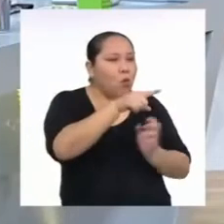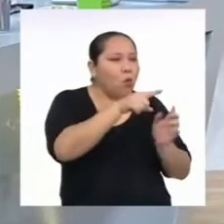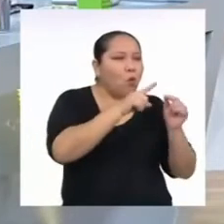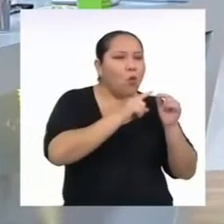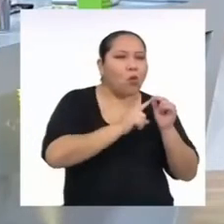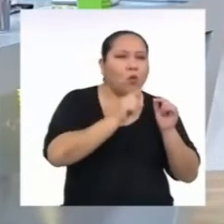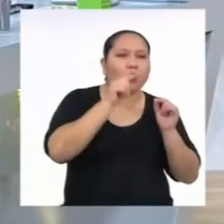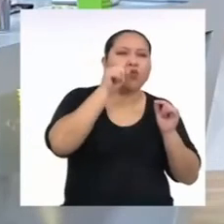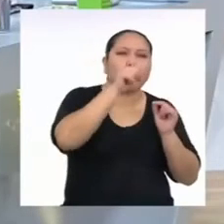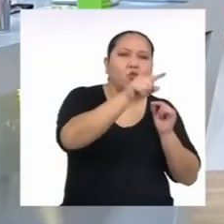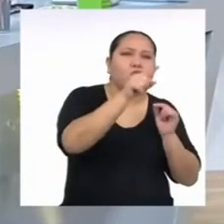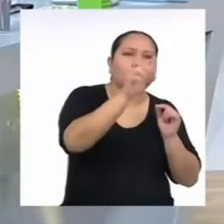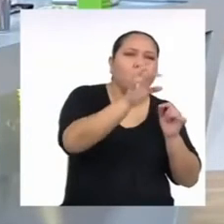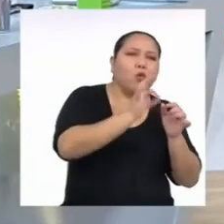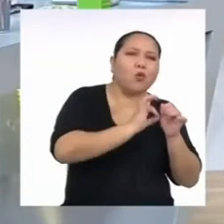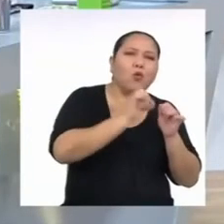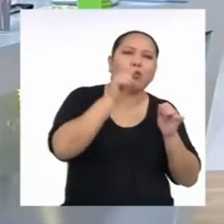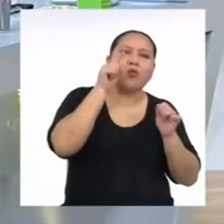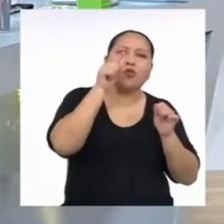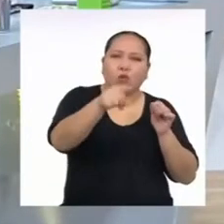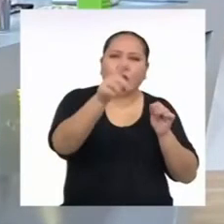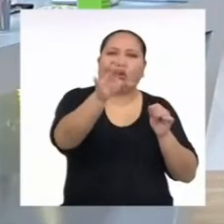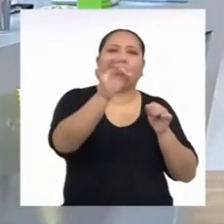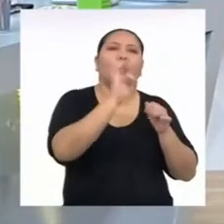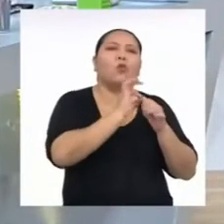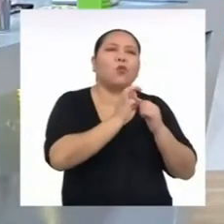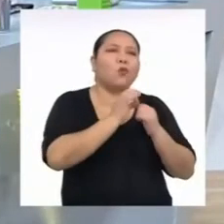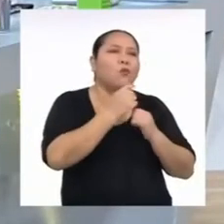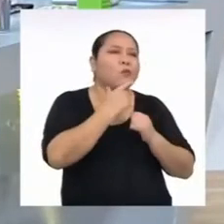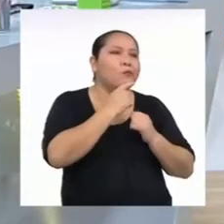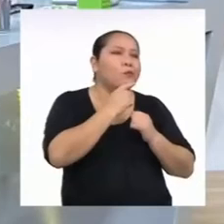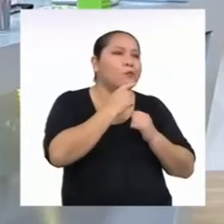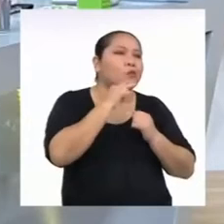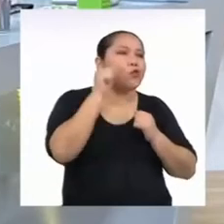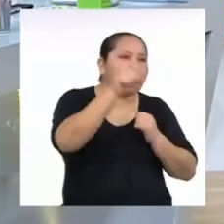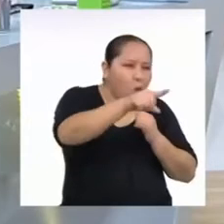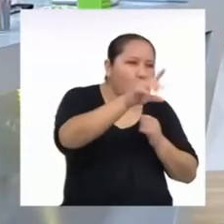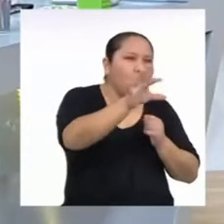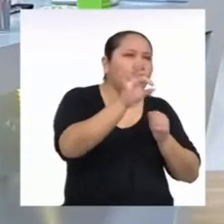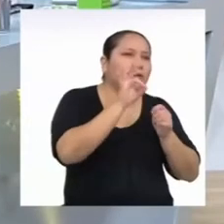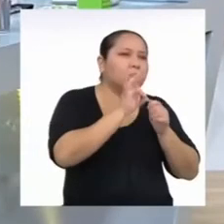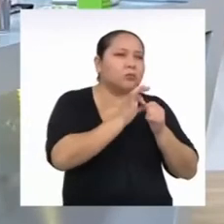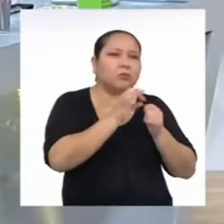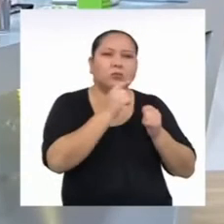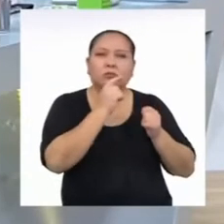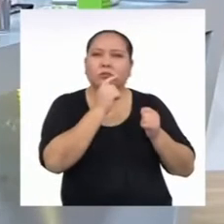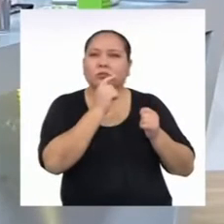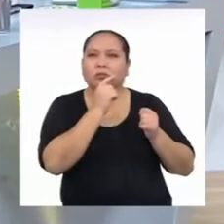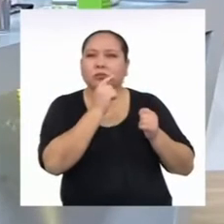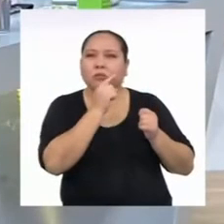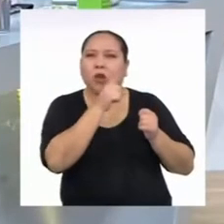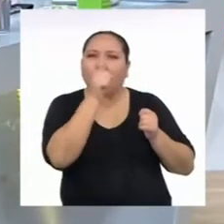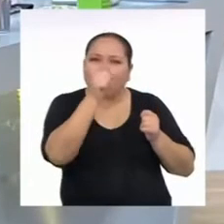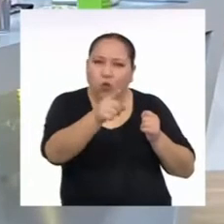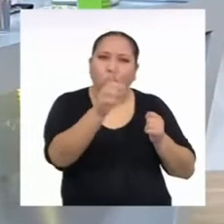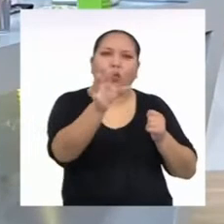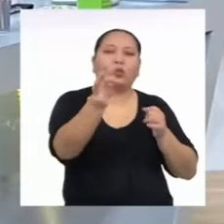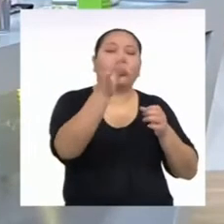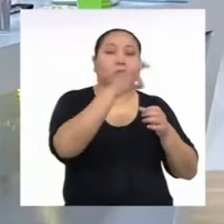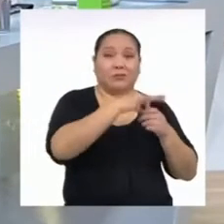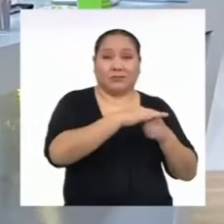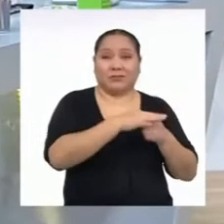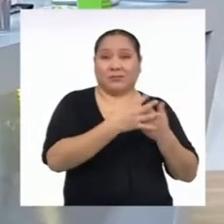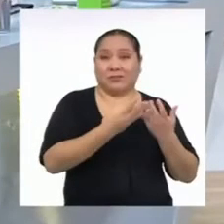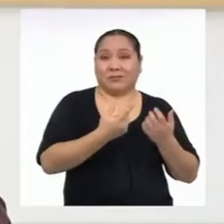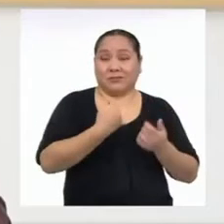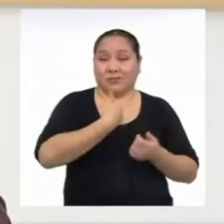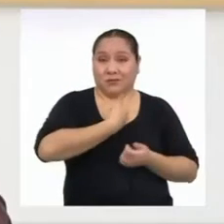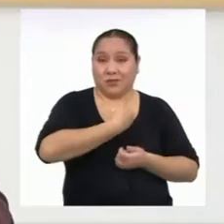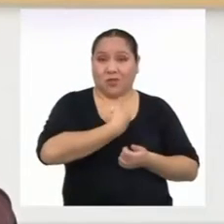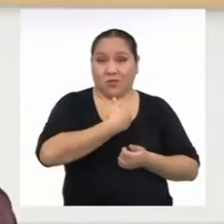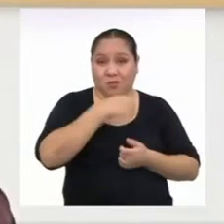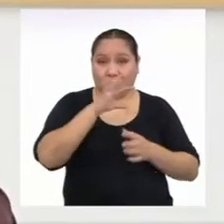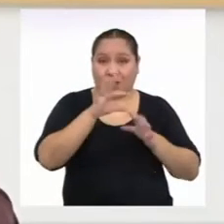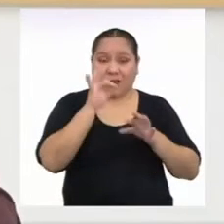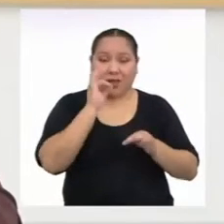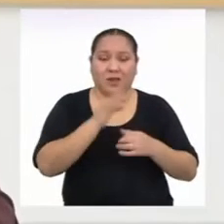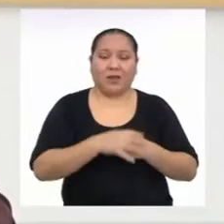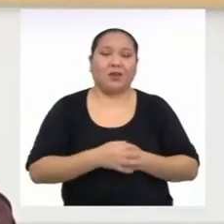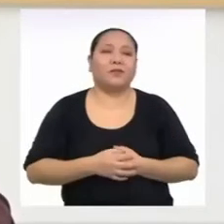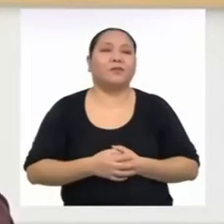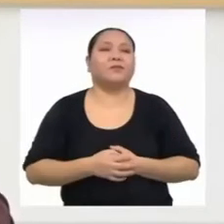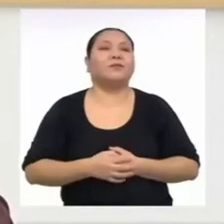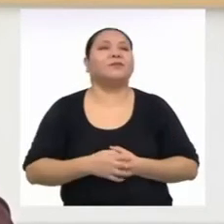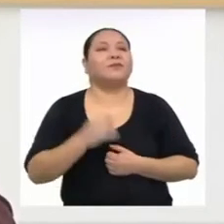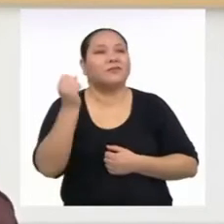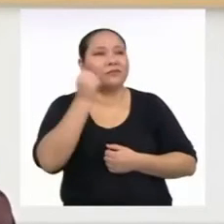sea, yo mismo elijo según mi criterio a quienes incluyo en mi muestra de 30. Así